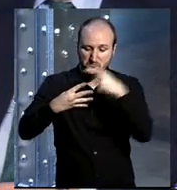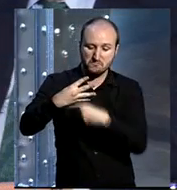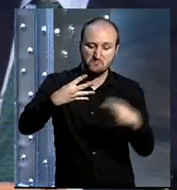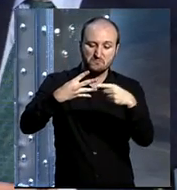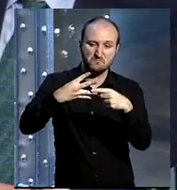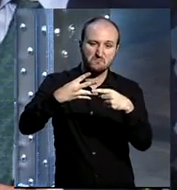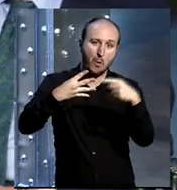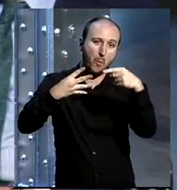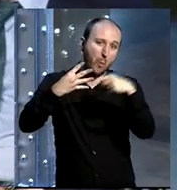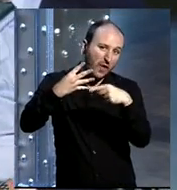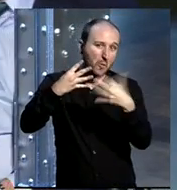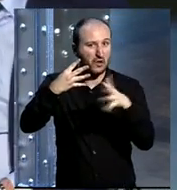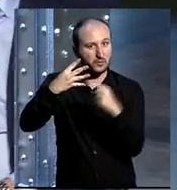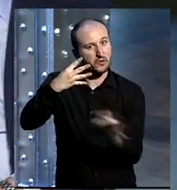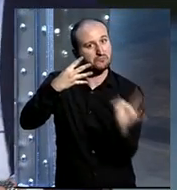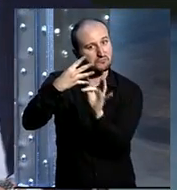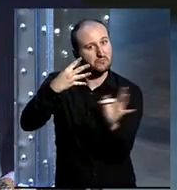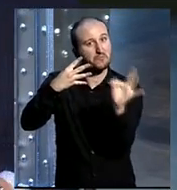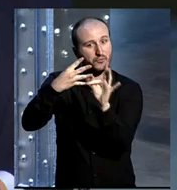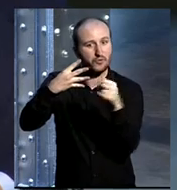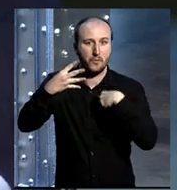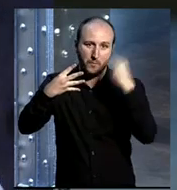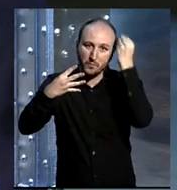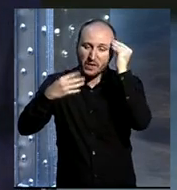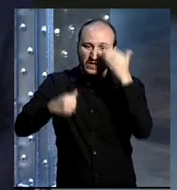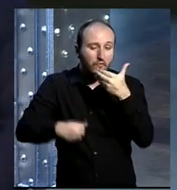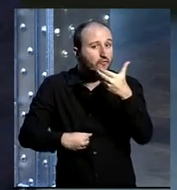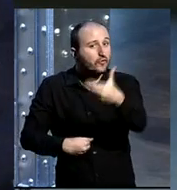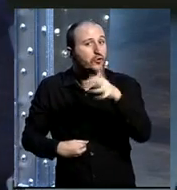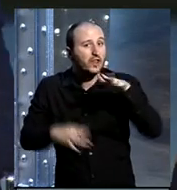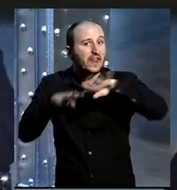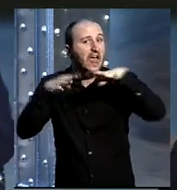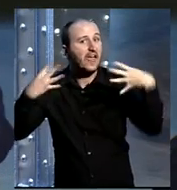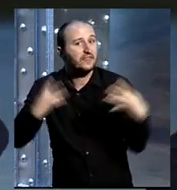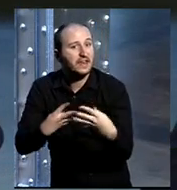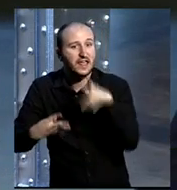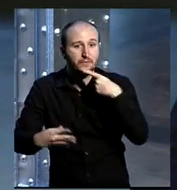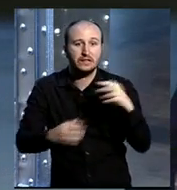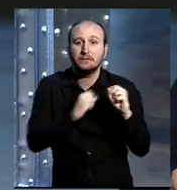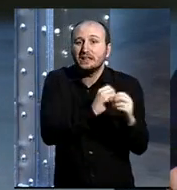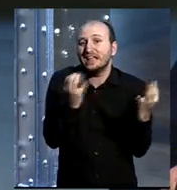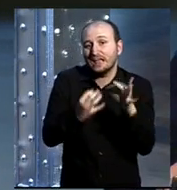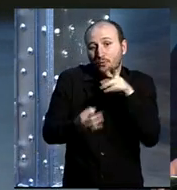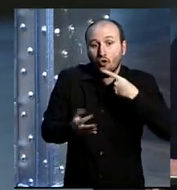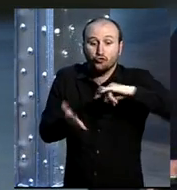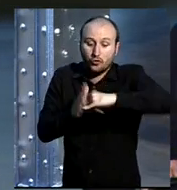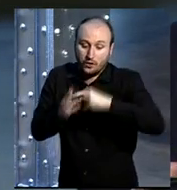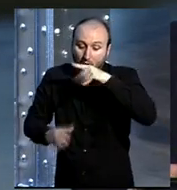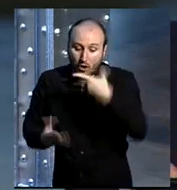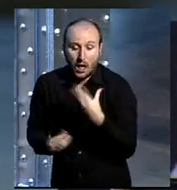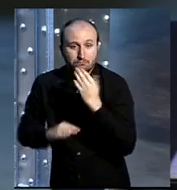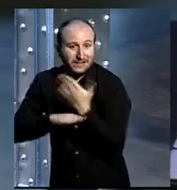¿no? Uno de los grandes, digamos, el futuro de Internet en gran medida, en mi opinión, va a depender de la solución que se le dé a esto,